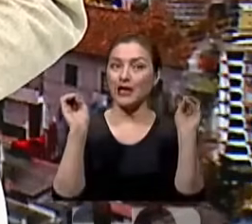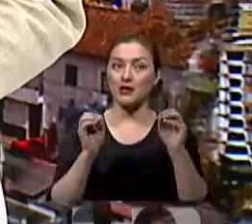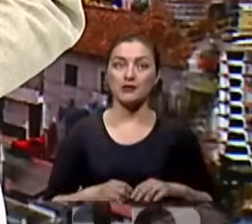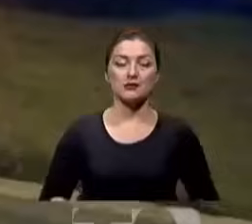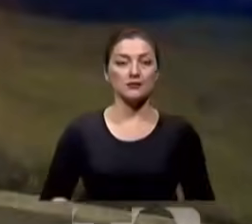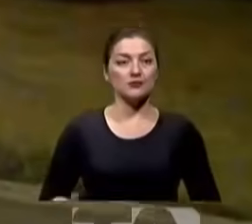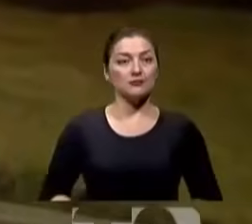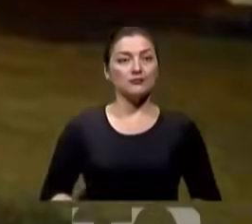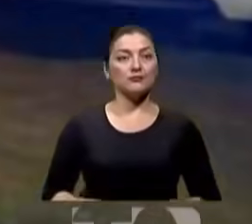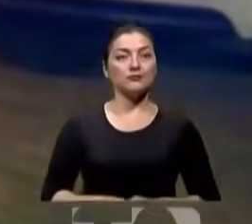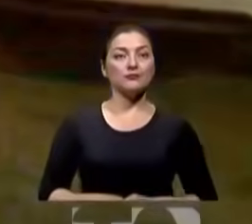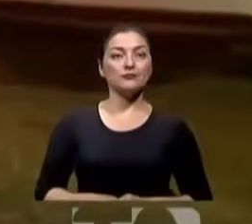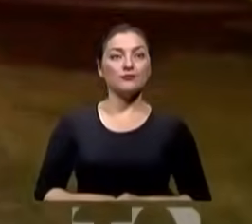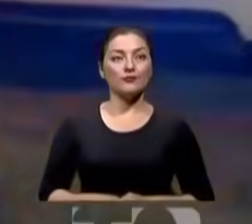penales.